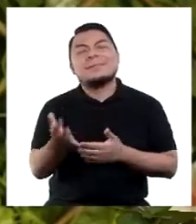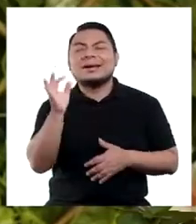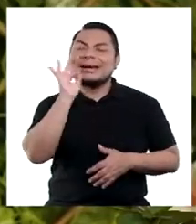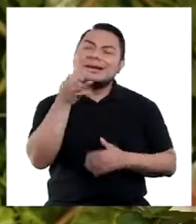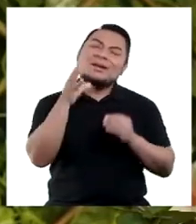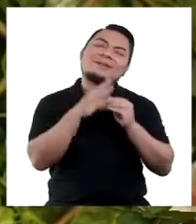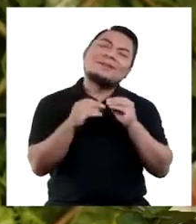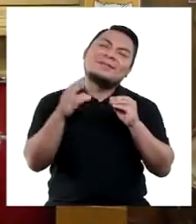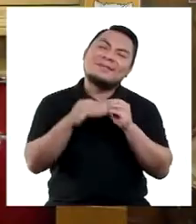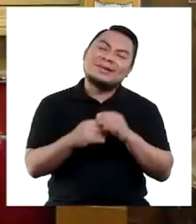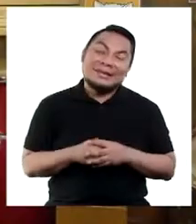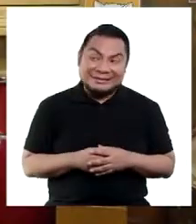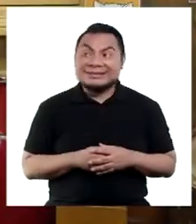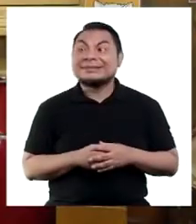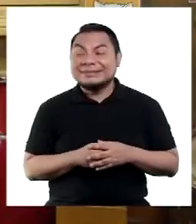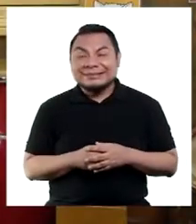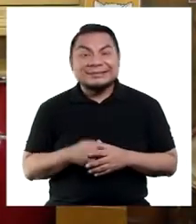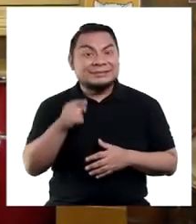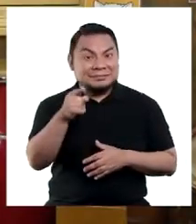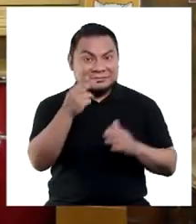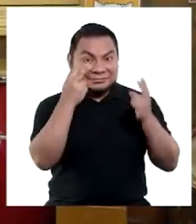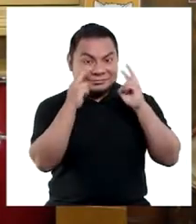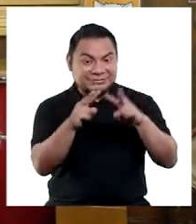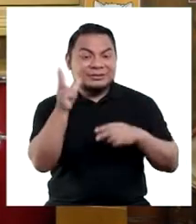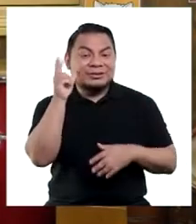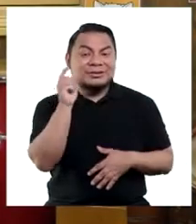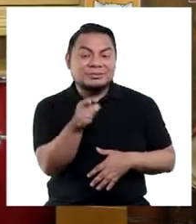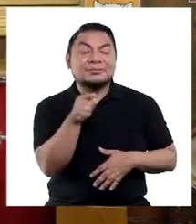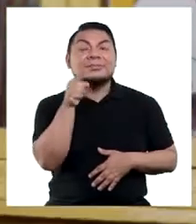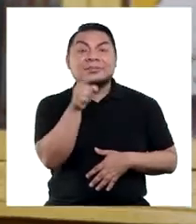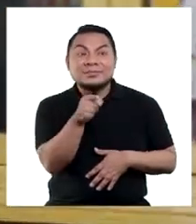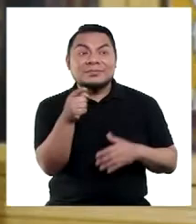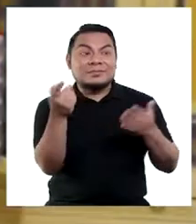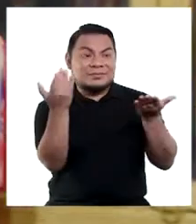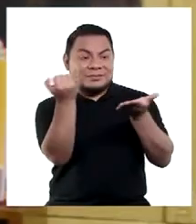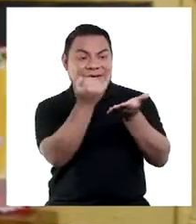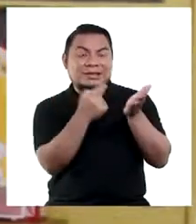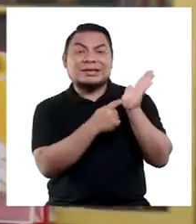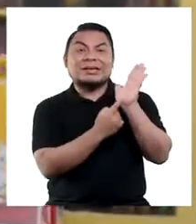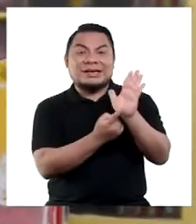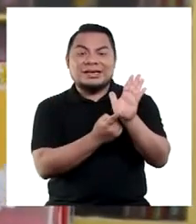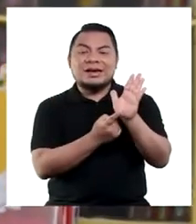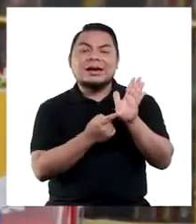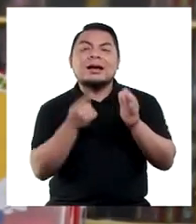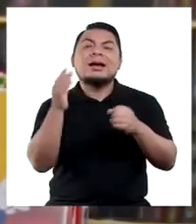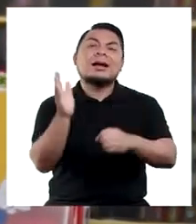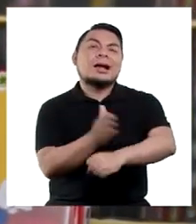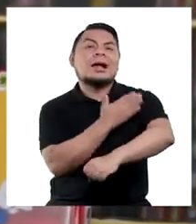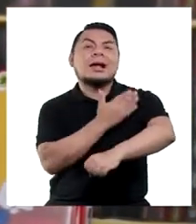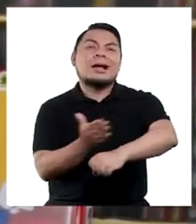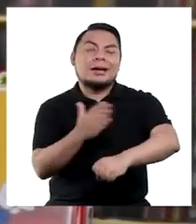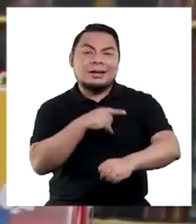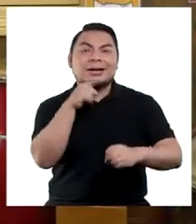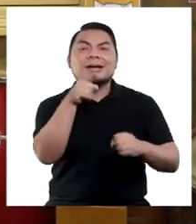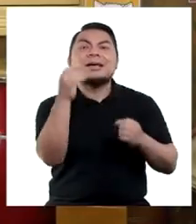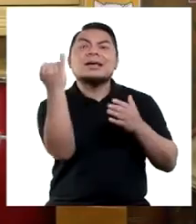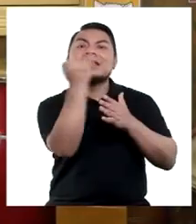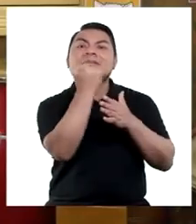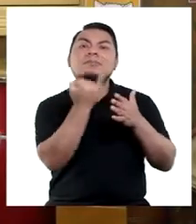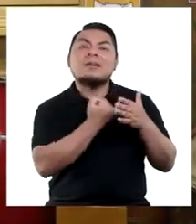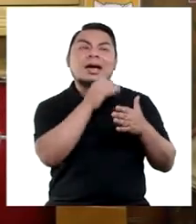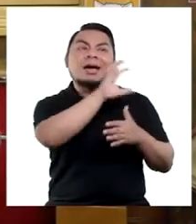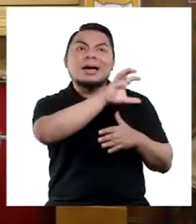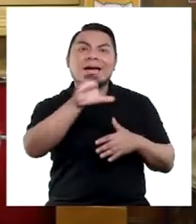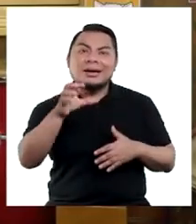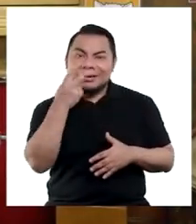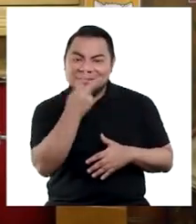frutas sin martín vean y escuchen este pregón que compuesto para leer con